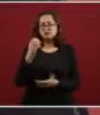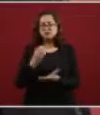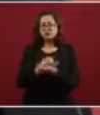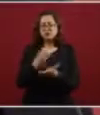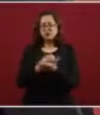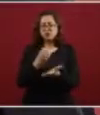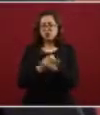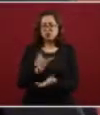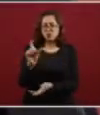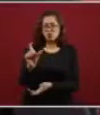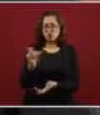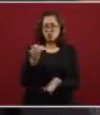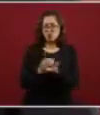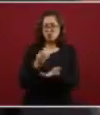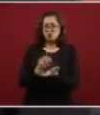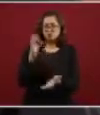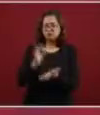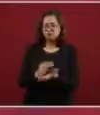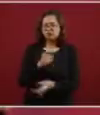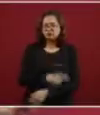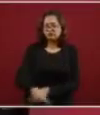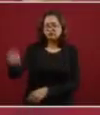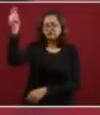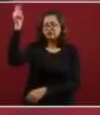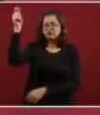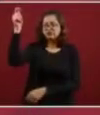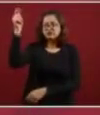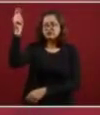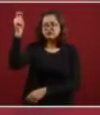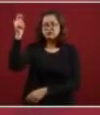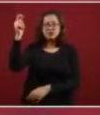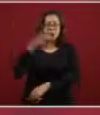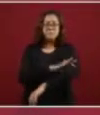una moneda, y la alzó, y vino el brazo